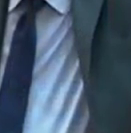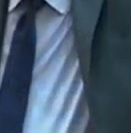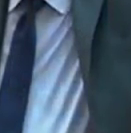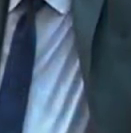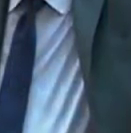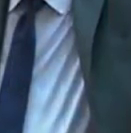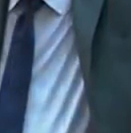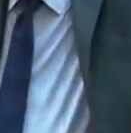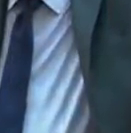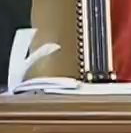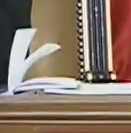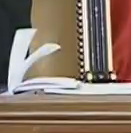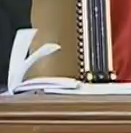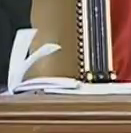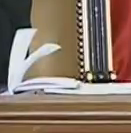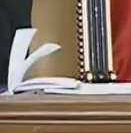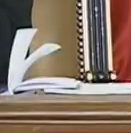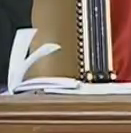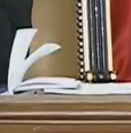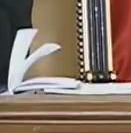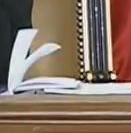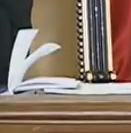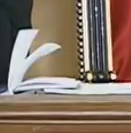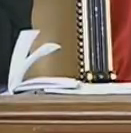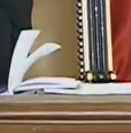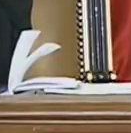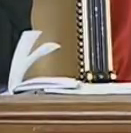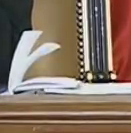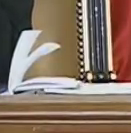Consideración el título de la ley. Aprobado.